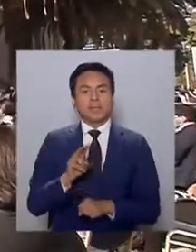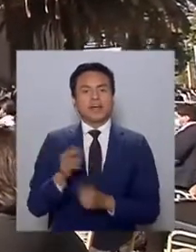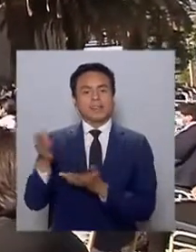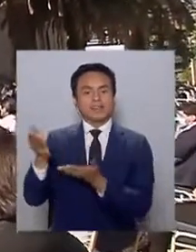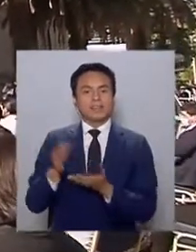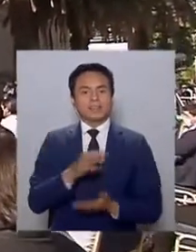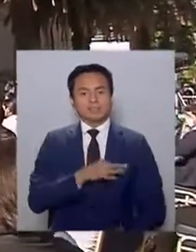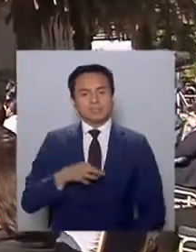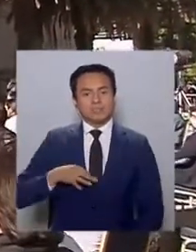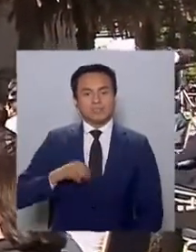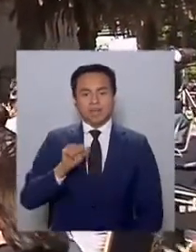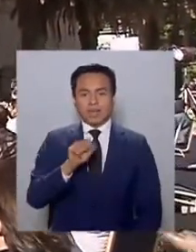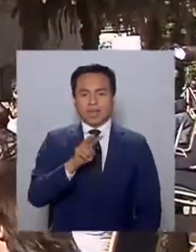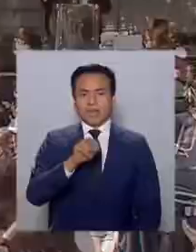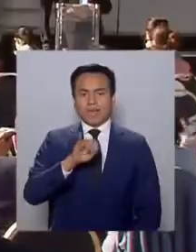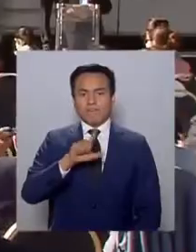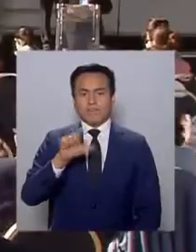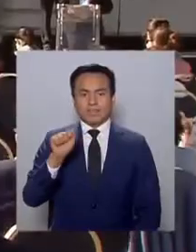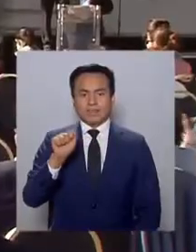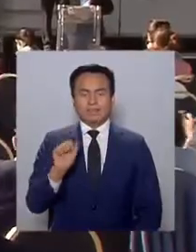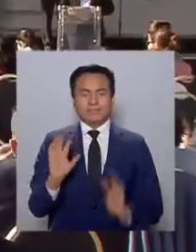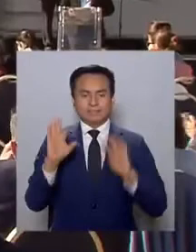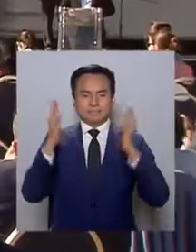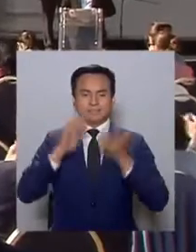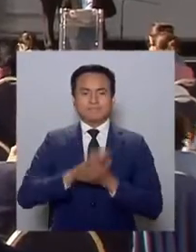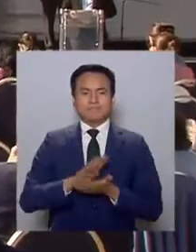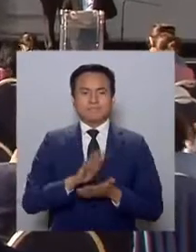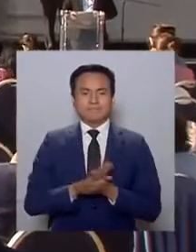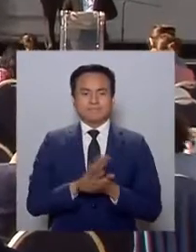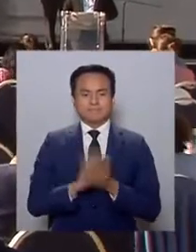Adelante, ministro Ávila.